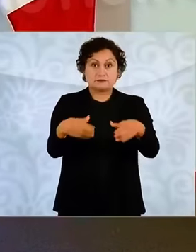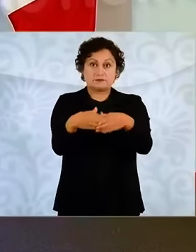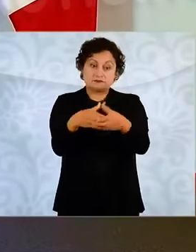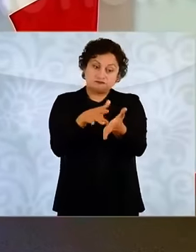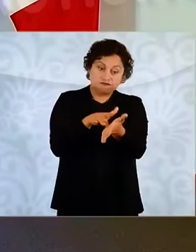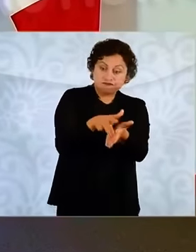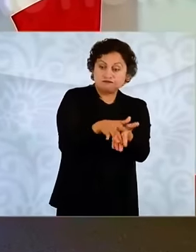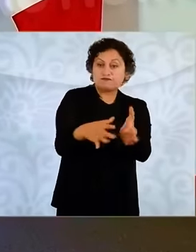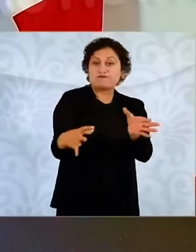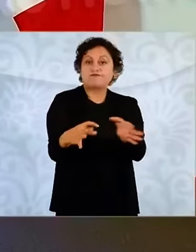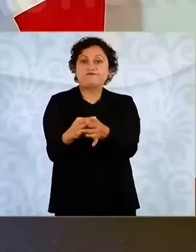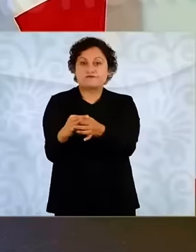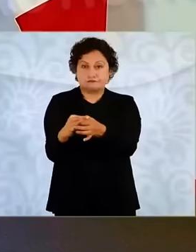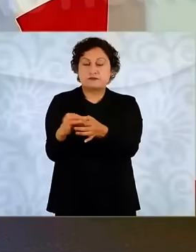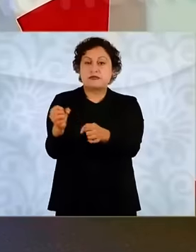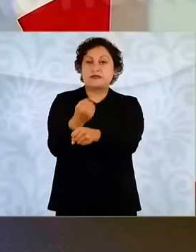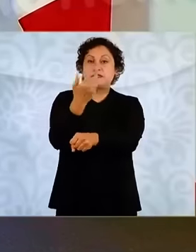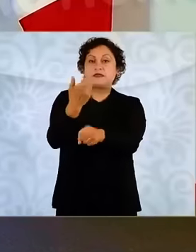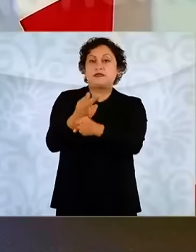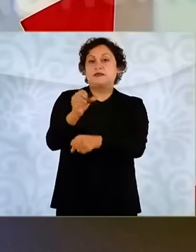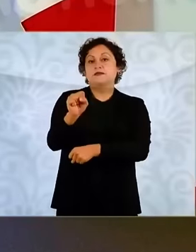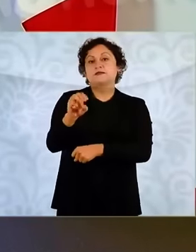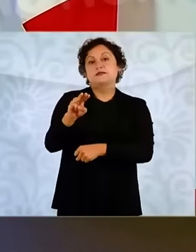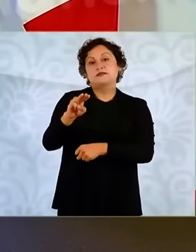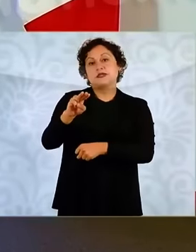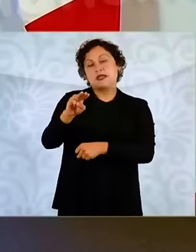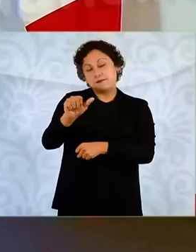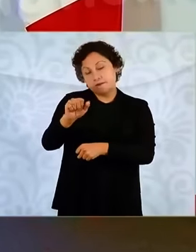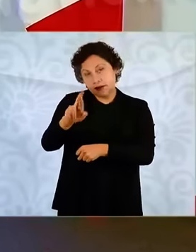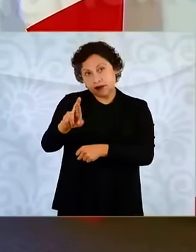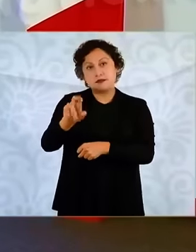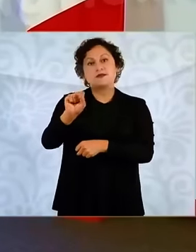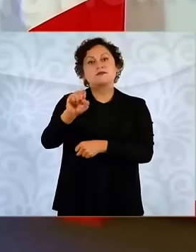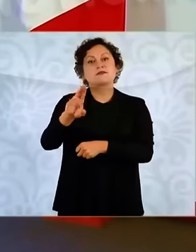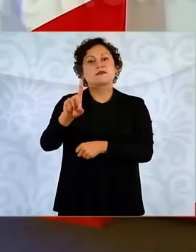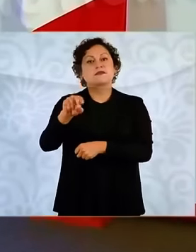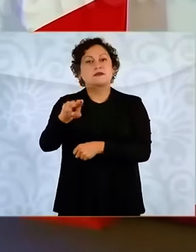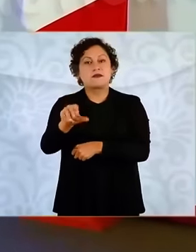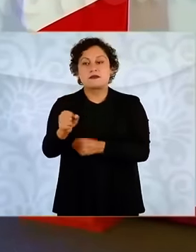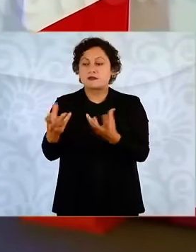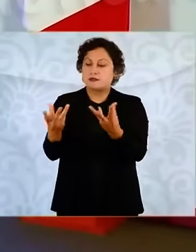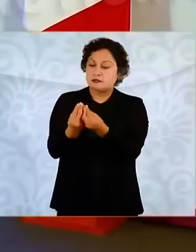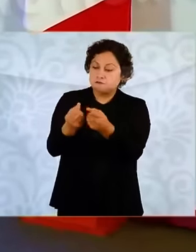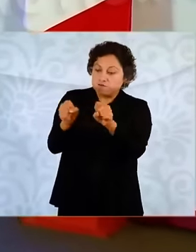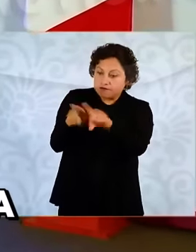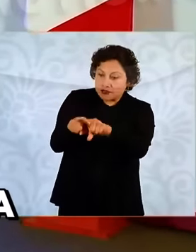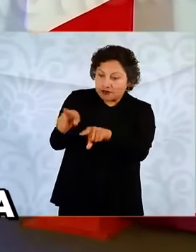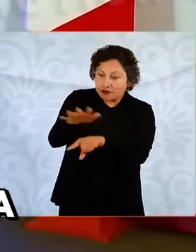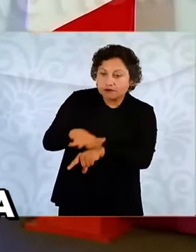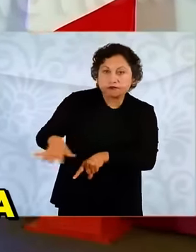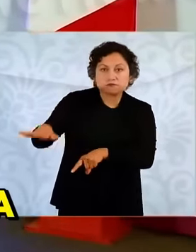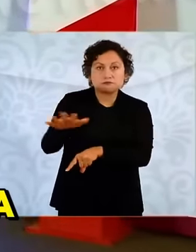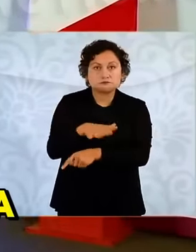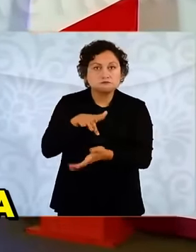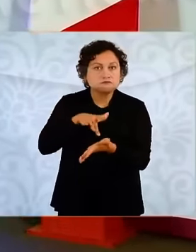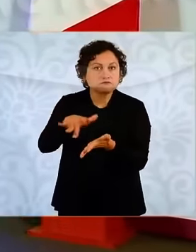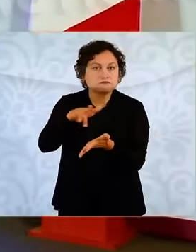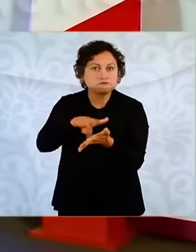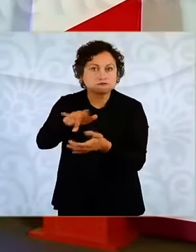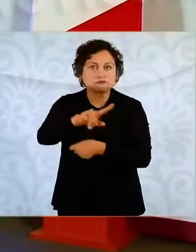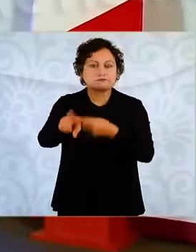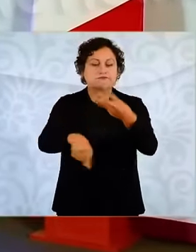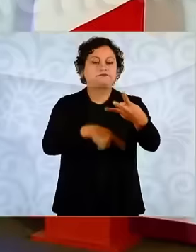la Secretaría de Marina, que permita la colaboración en distintas áreas ahí donde se requiera. Lo tercero,